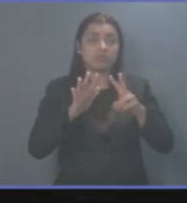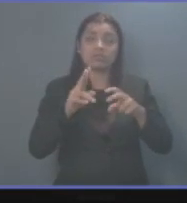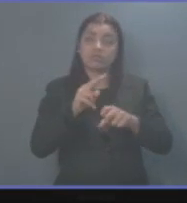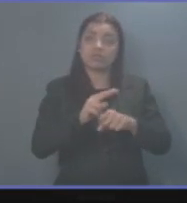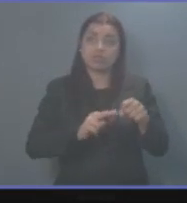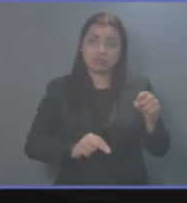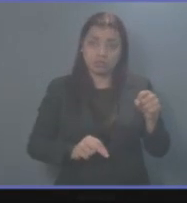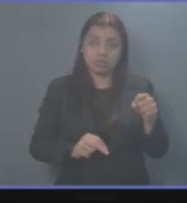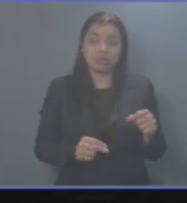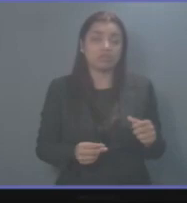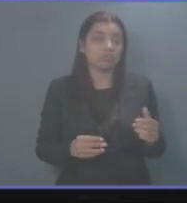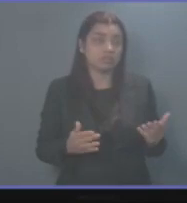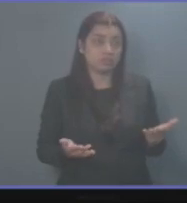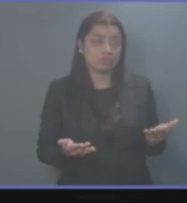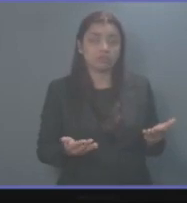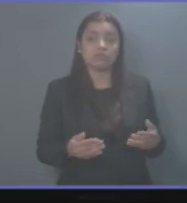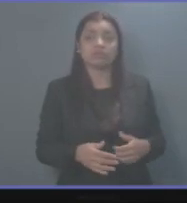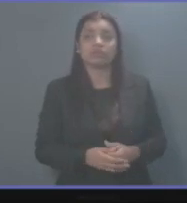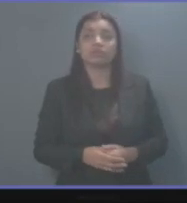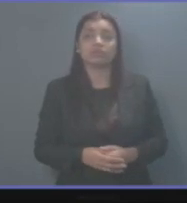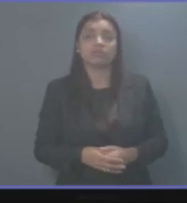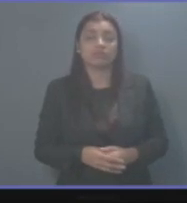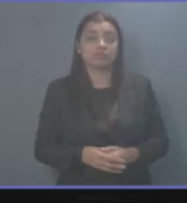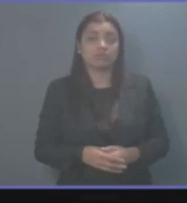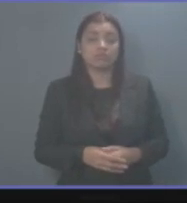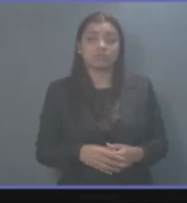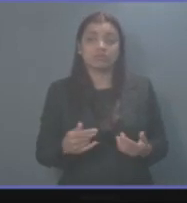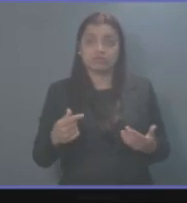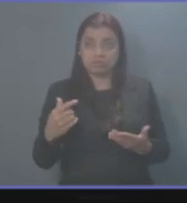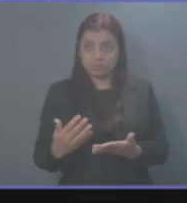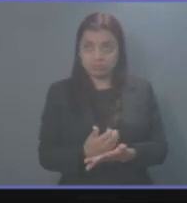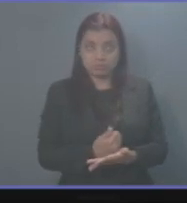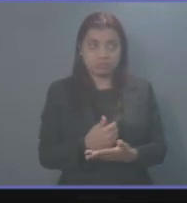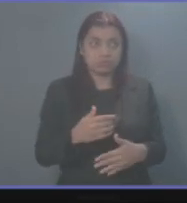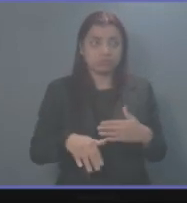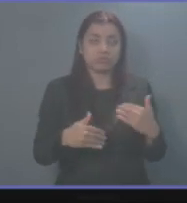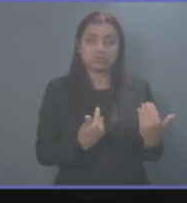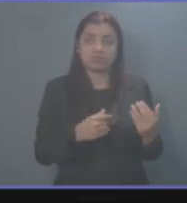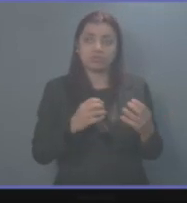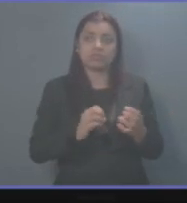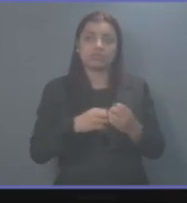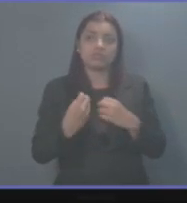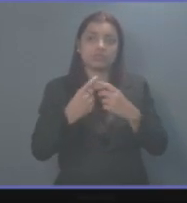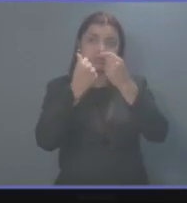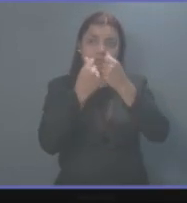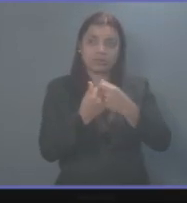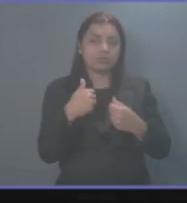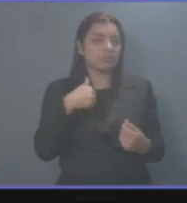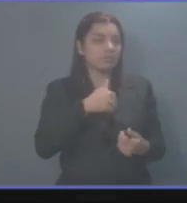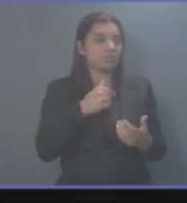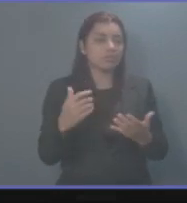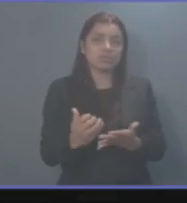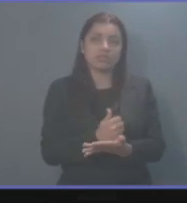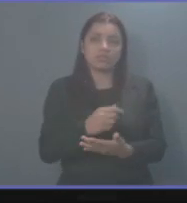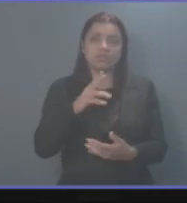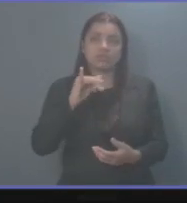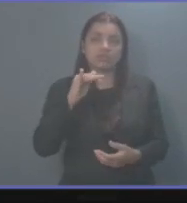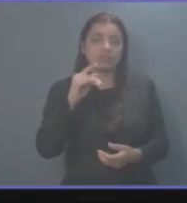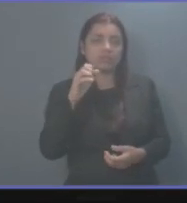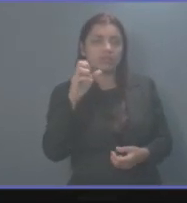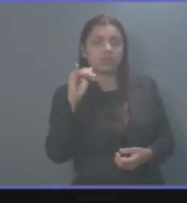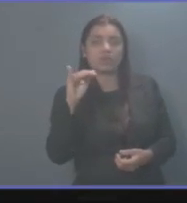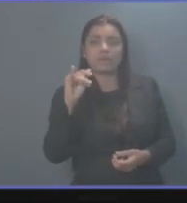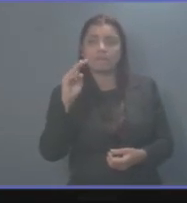$3,069,217 de los Estados Unidos de América. Fondos disponibles en la unidad presupuestaria en ramo de Hacienda del